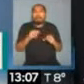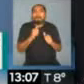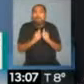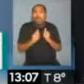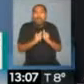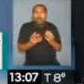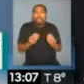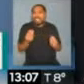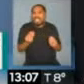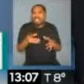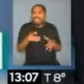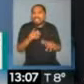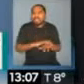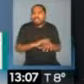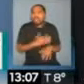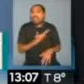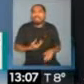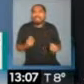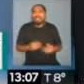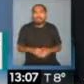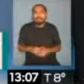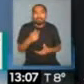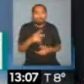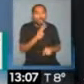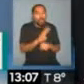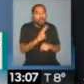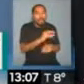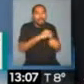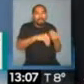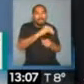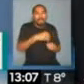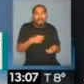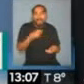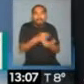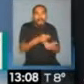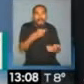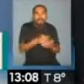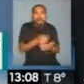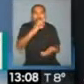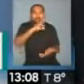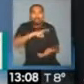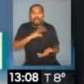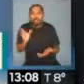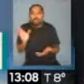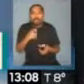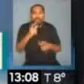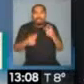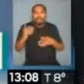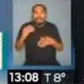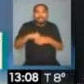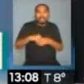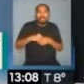destinados a cuidar su familia, a pagar los jornales, los salarios de los trabajadores,